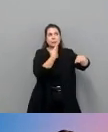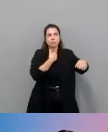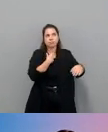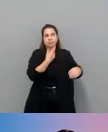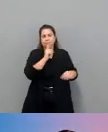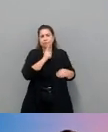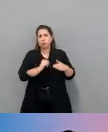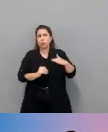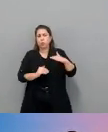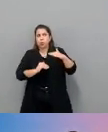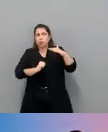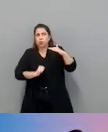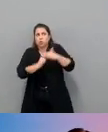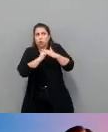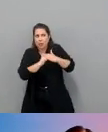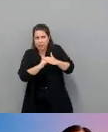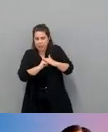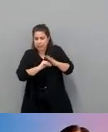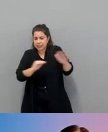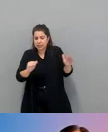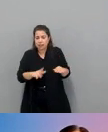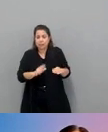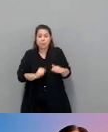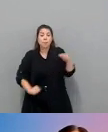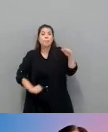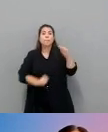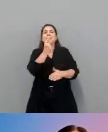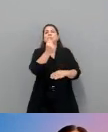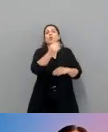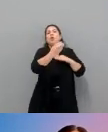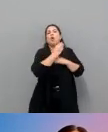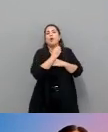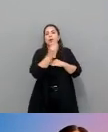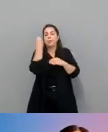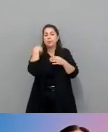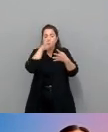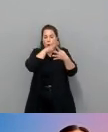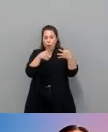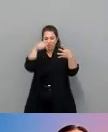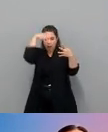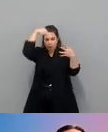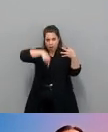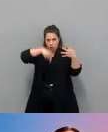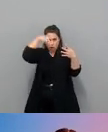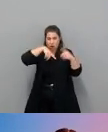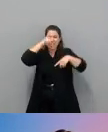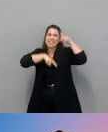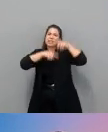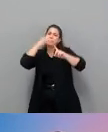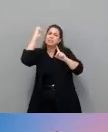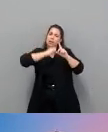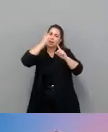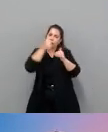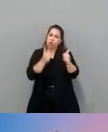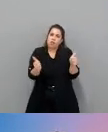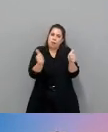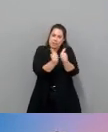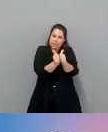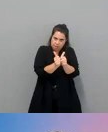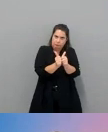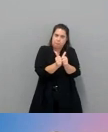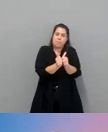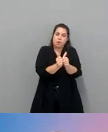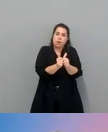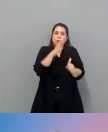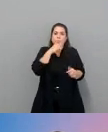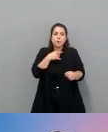tope, lo máximo que me van a poder dar son las cuantías que aparecen ahí abajo, según el grado de dependencia que tenga. Porque,